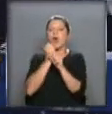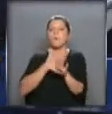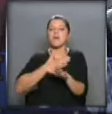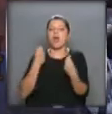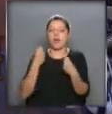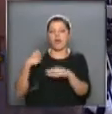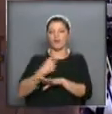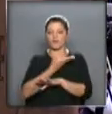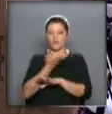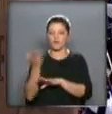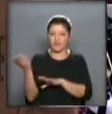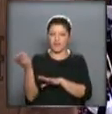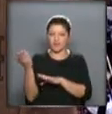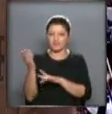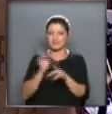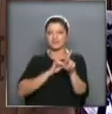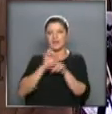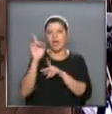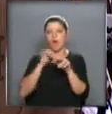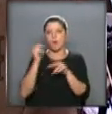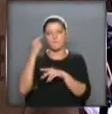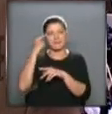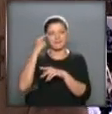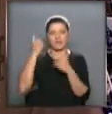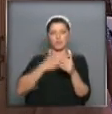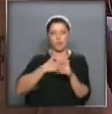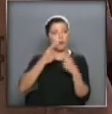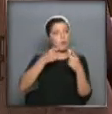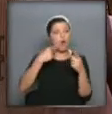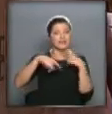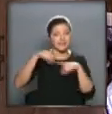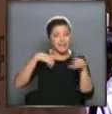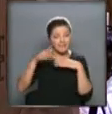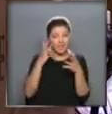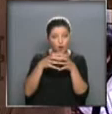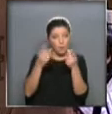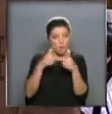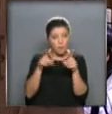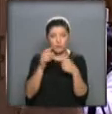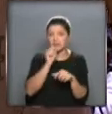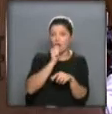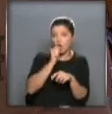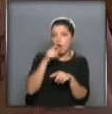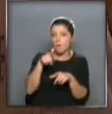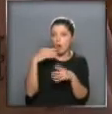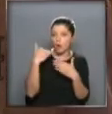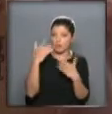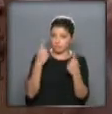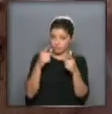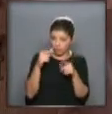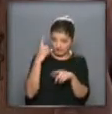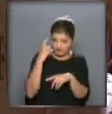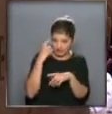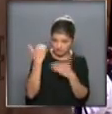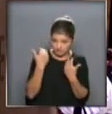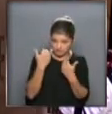muchas veces me confunden, y una pequeña anécdota, digamos, porque dicen, vos sos asistente del coro, de la orquesta, tenés que saber de música, y la realidad es que yo de música aprendí